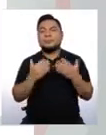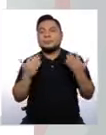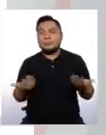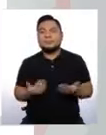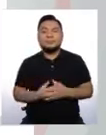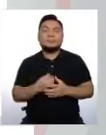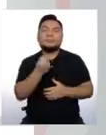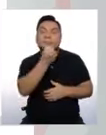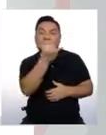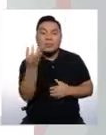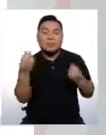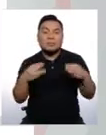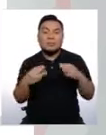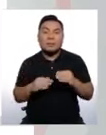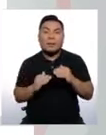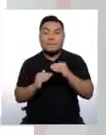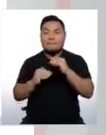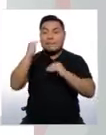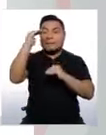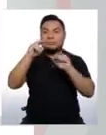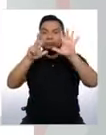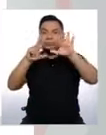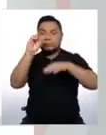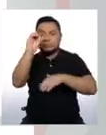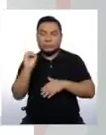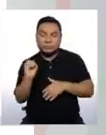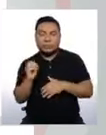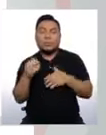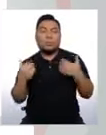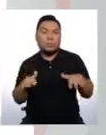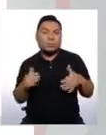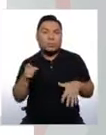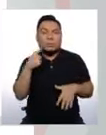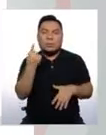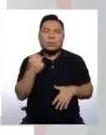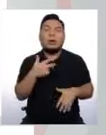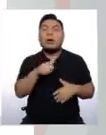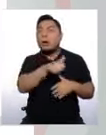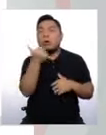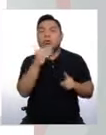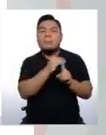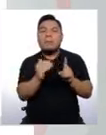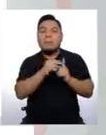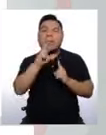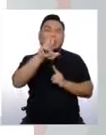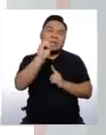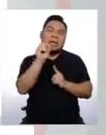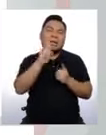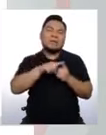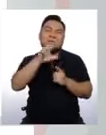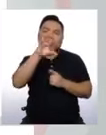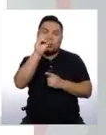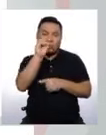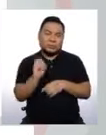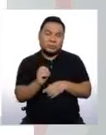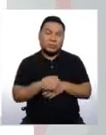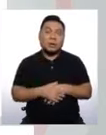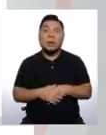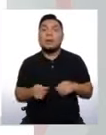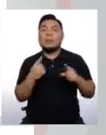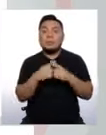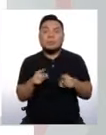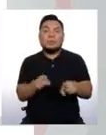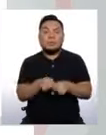hay mercado que tiene más del 80% mercado que están entre 30 al 50% pero